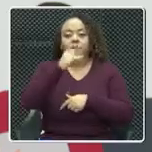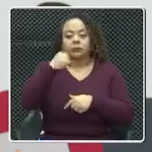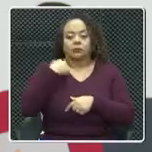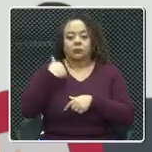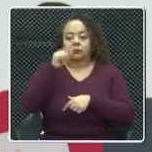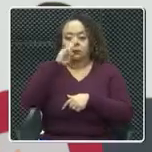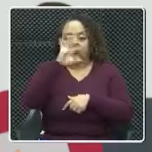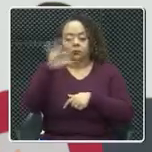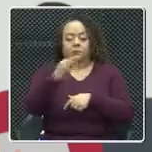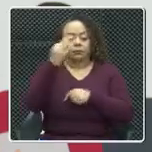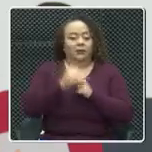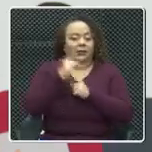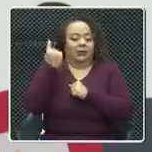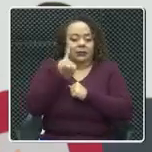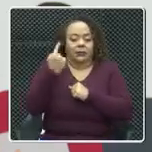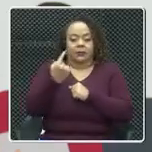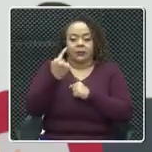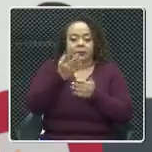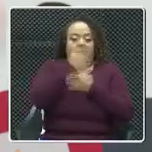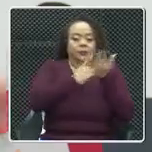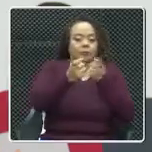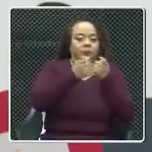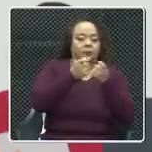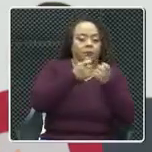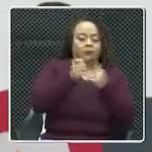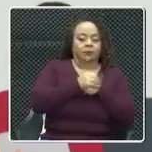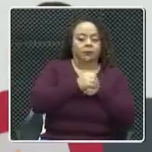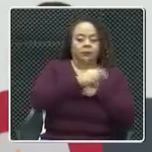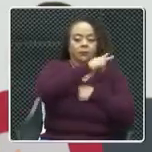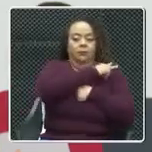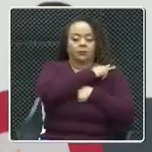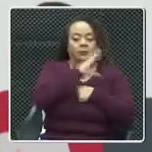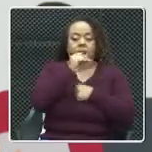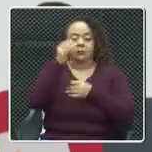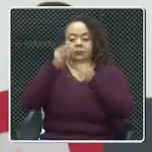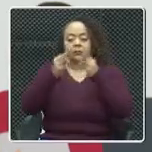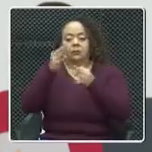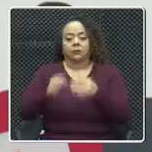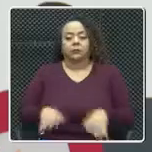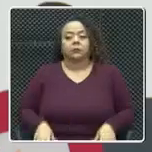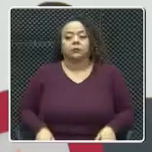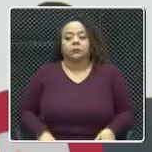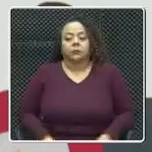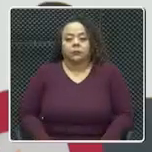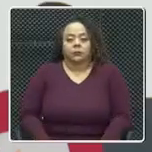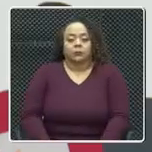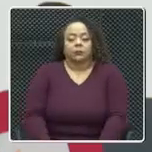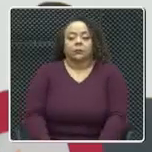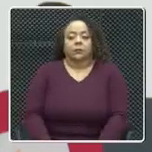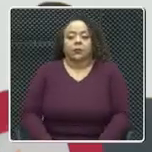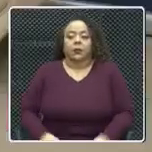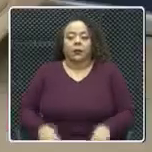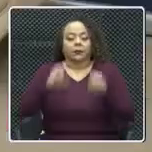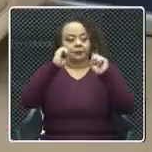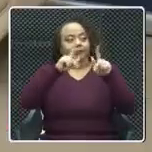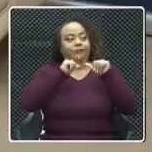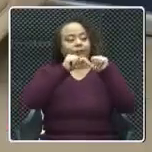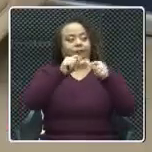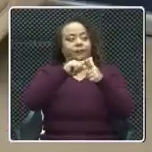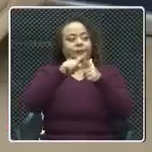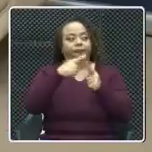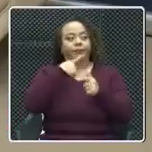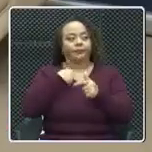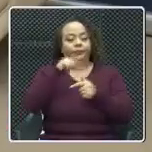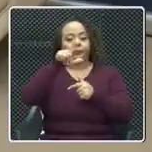vías, ¿verdad? Siempre va a haber la administrativa, que claro. es la parte patronal, o la judicial. Claro, perfecto. Uh-huh. Ok, continuamos entonces. Aquí nos